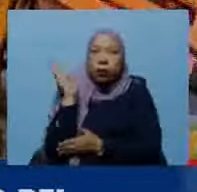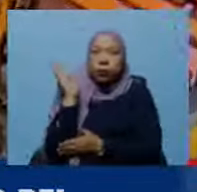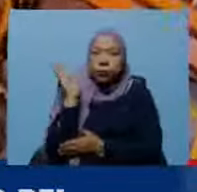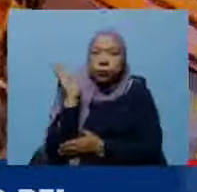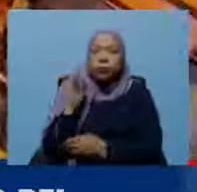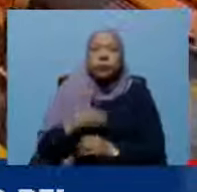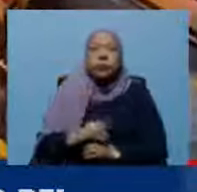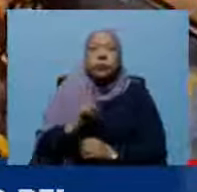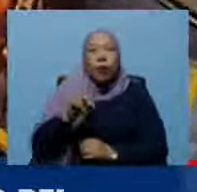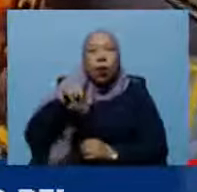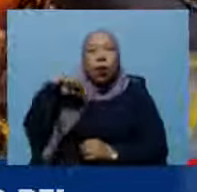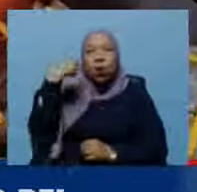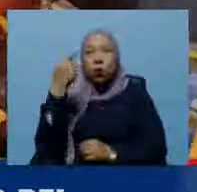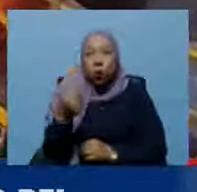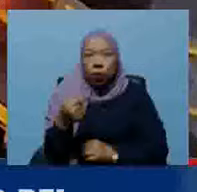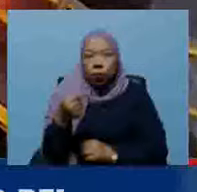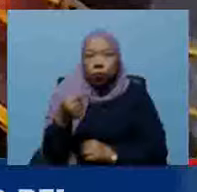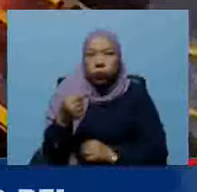para luego